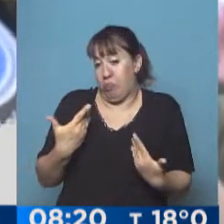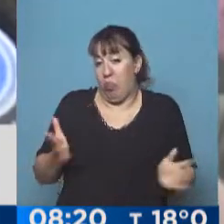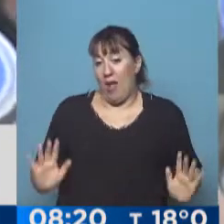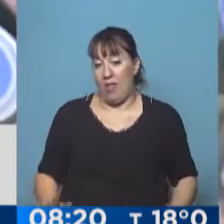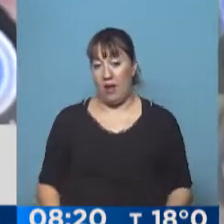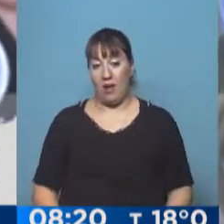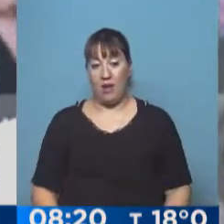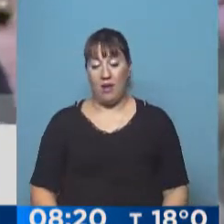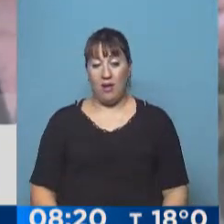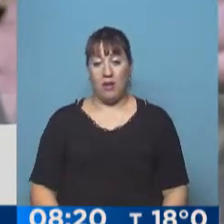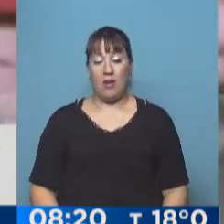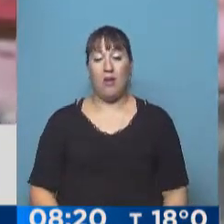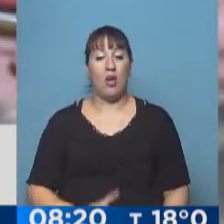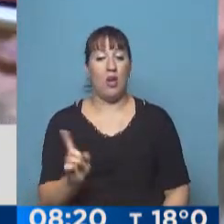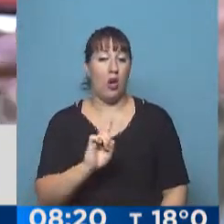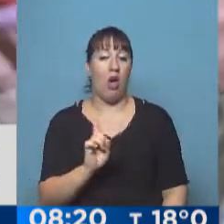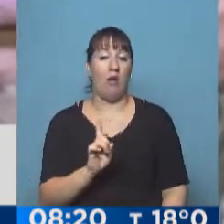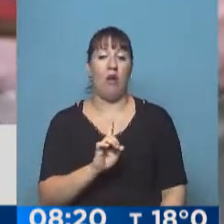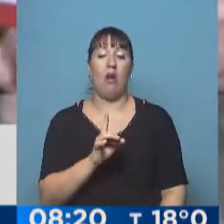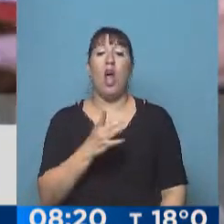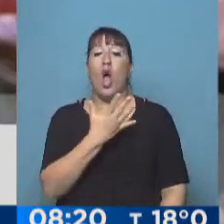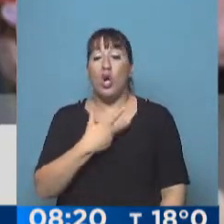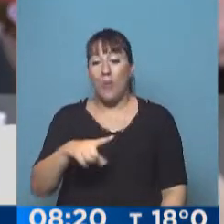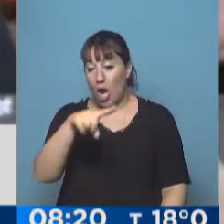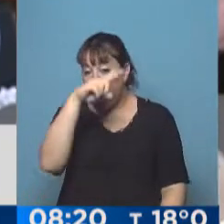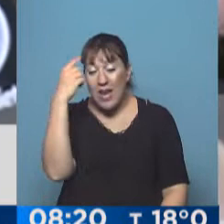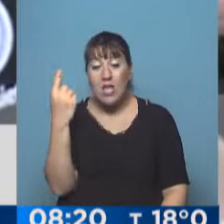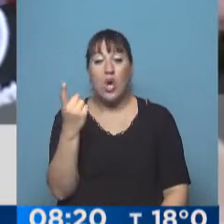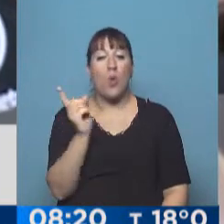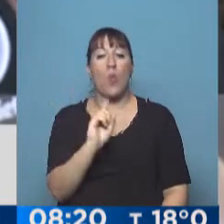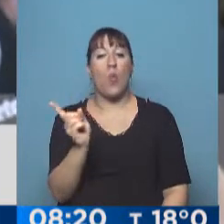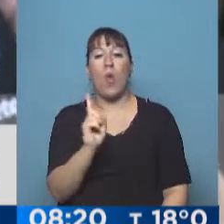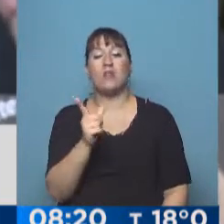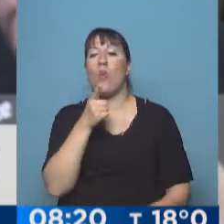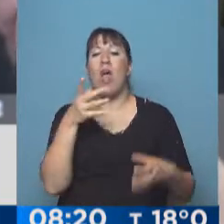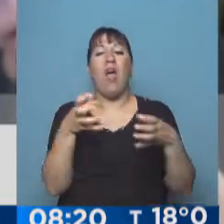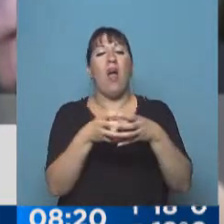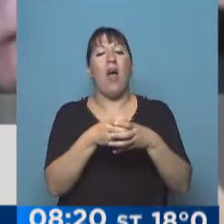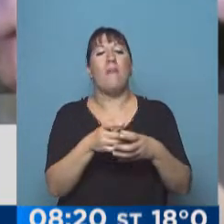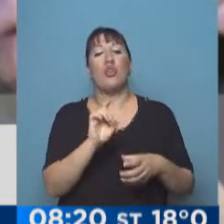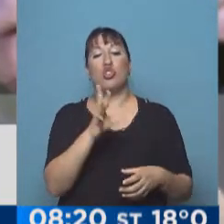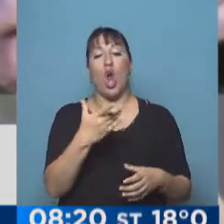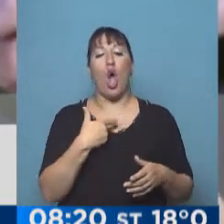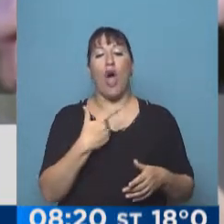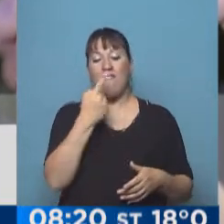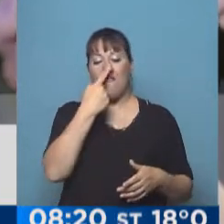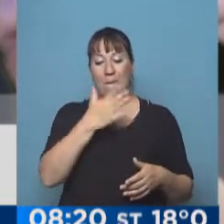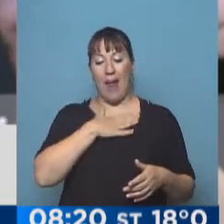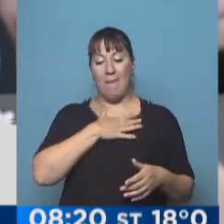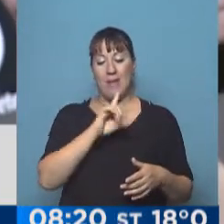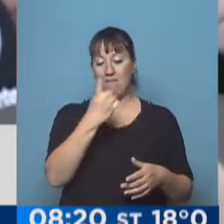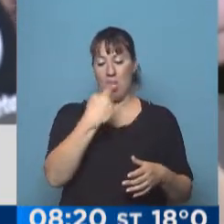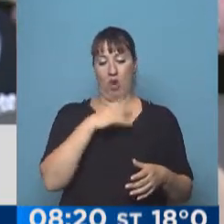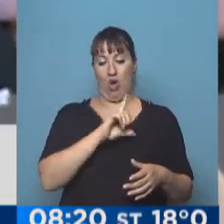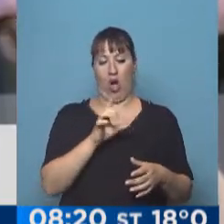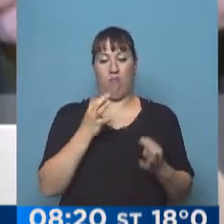en todo caso para los dos porque el gobierno nacional no es una gente que se beneficia a sí mismo solamente que beneficia al gobierno representa